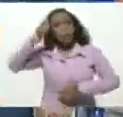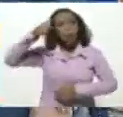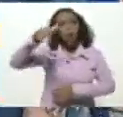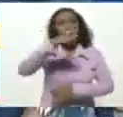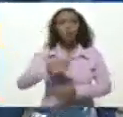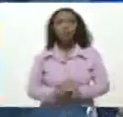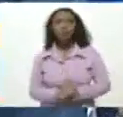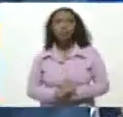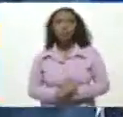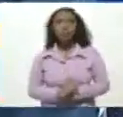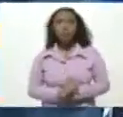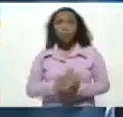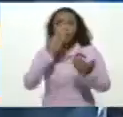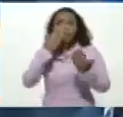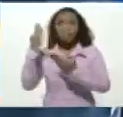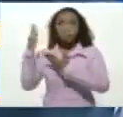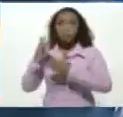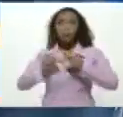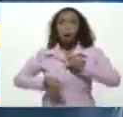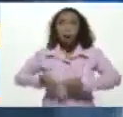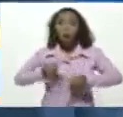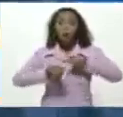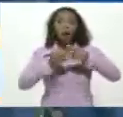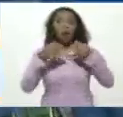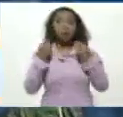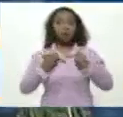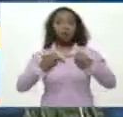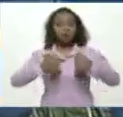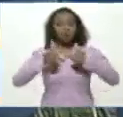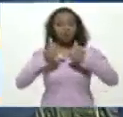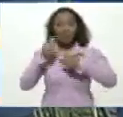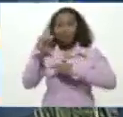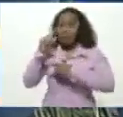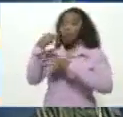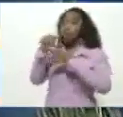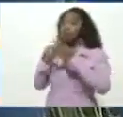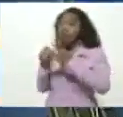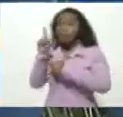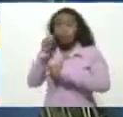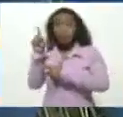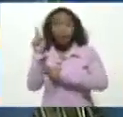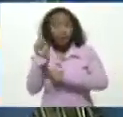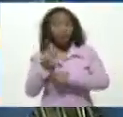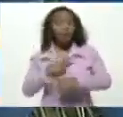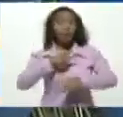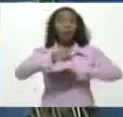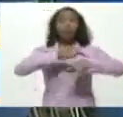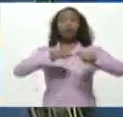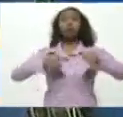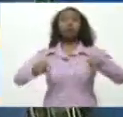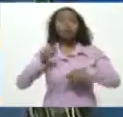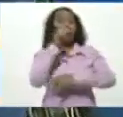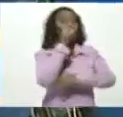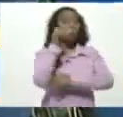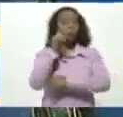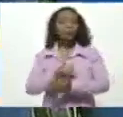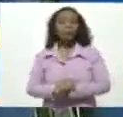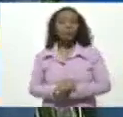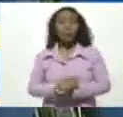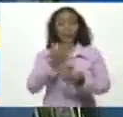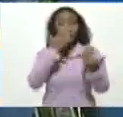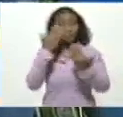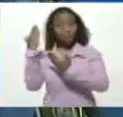seguimos. Mire, para construir el vivir y viviendo. Mira cómo te corrige Alexi, ¿ves? Sí. El hombre es director de cámara. Mire, mi presidente, a